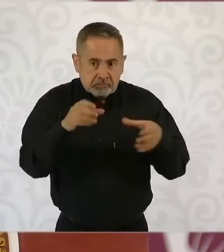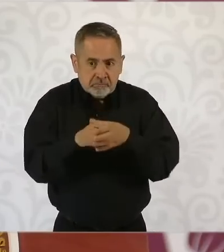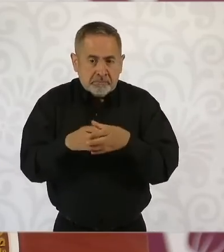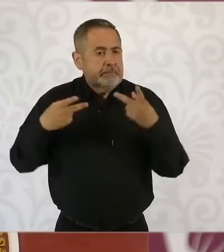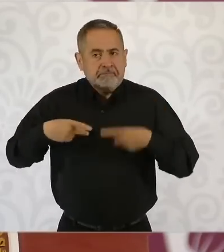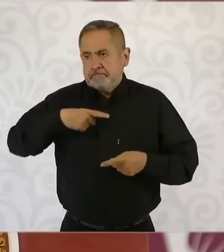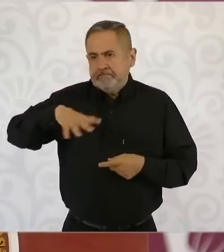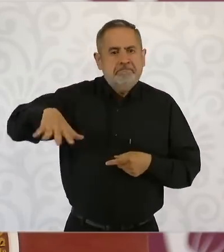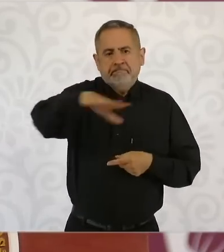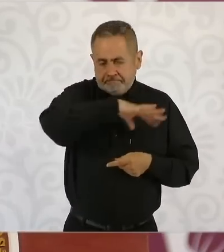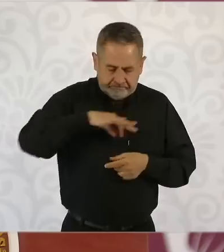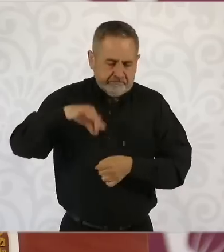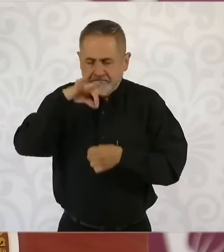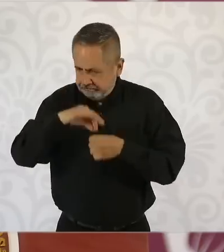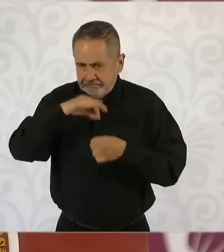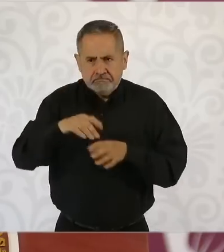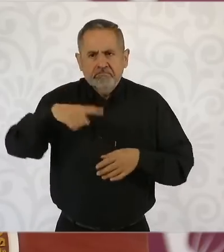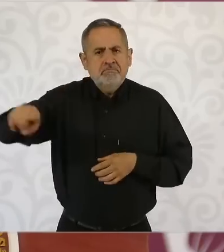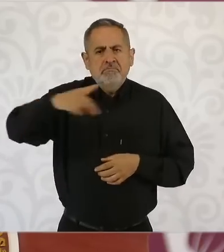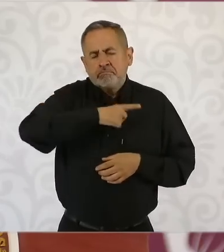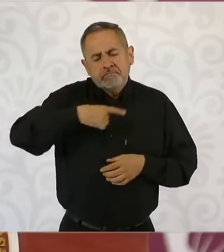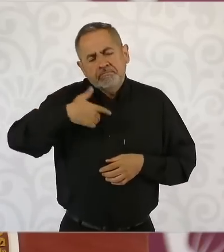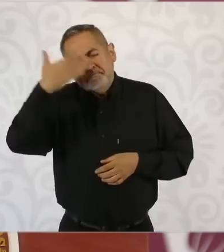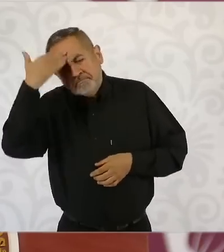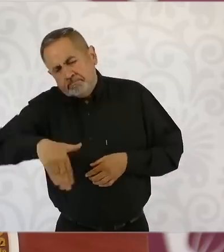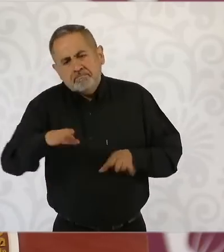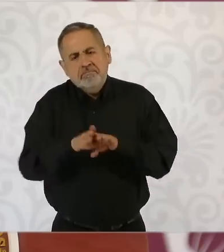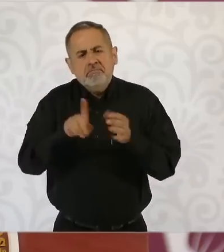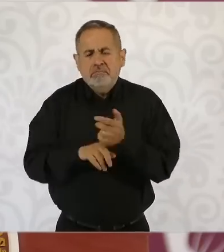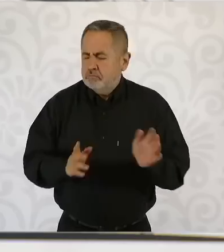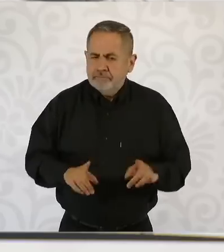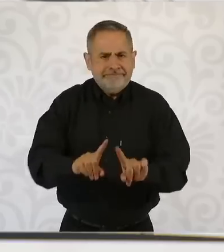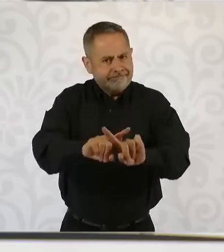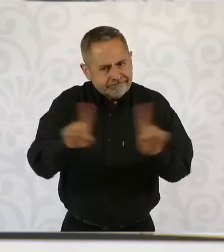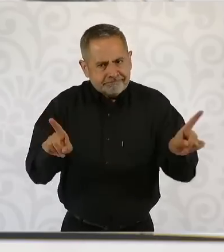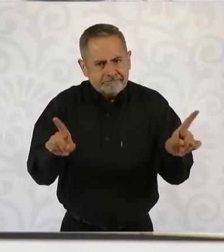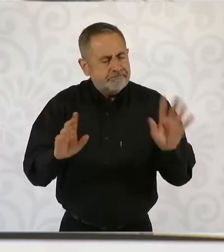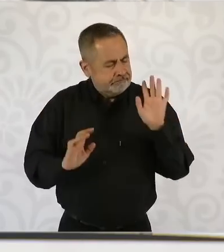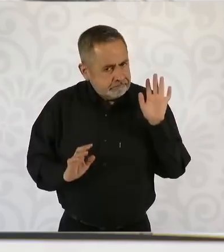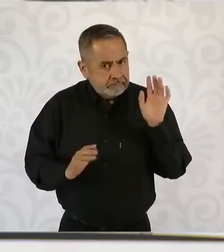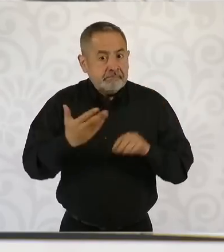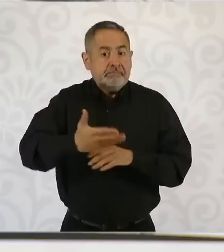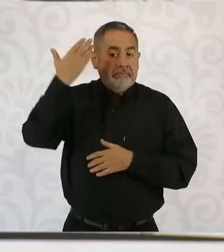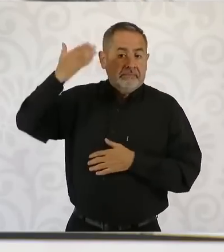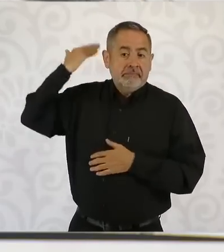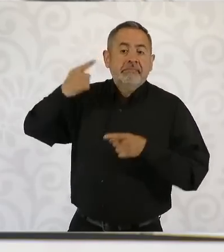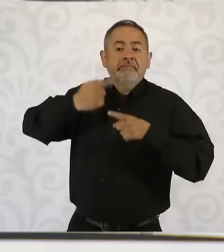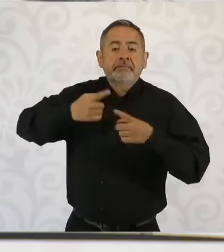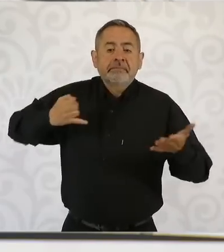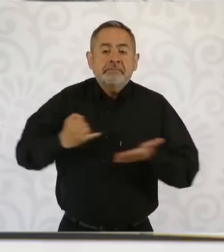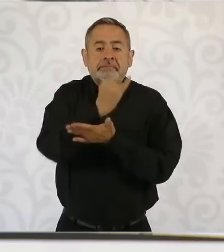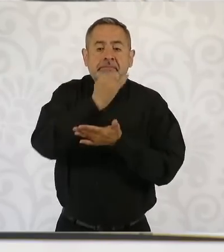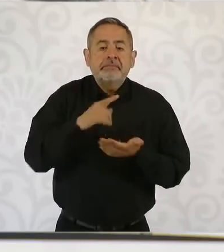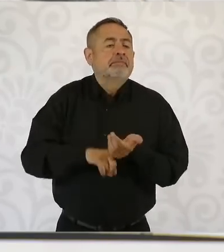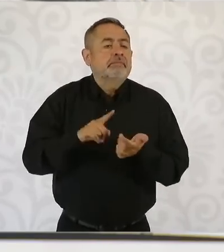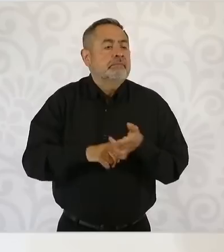de cómo van a ejercer su voto. Entonces es muy distinto. Antes decidía a